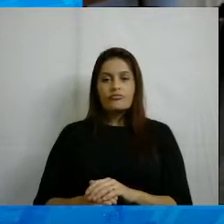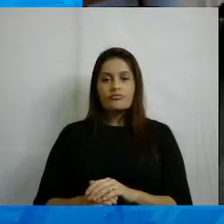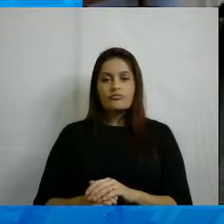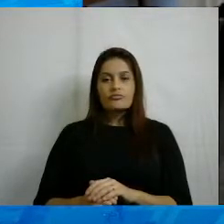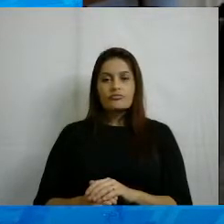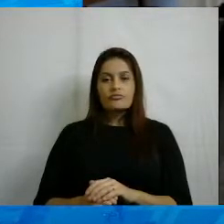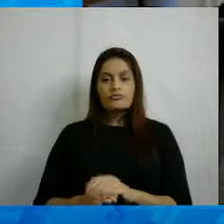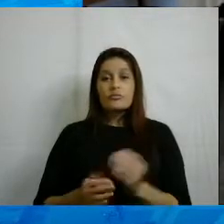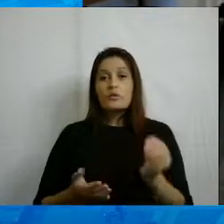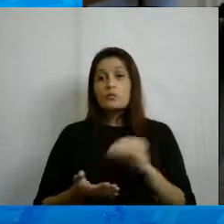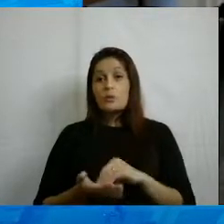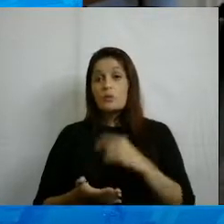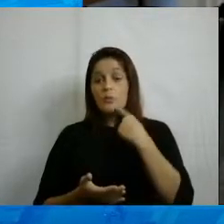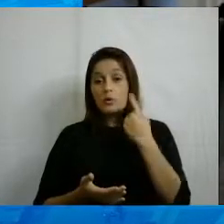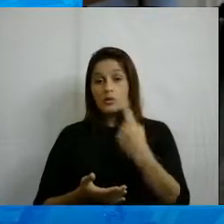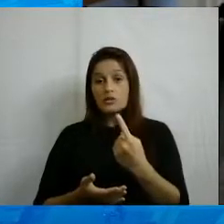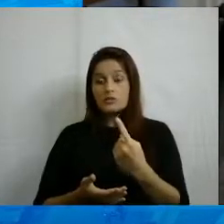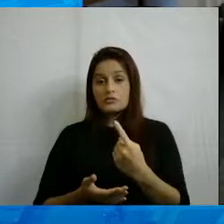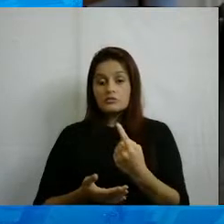más preguntas sobre el mismo proyecto.